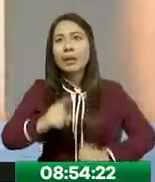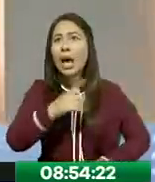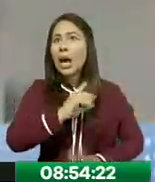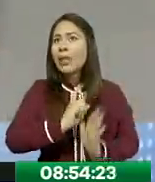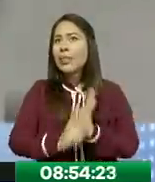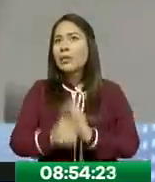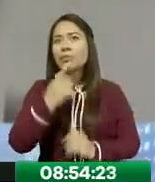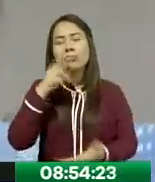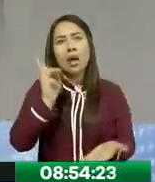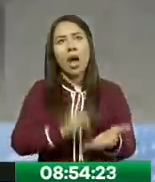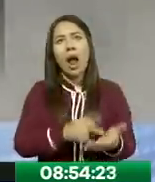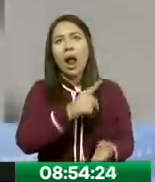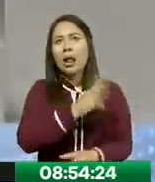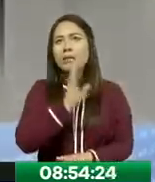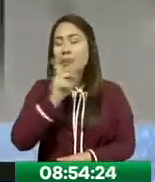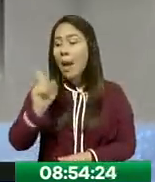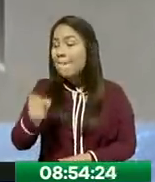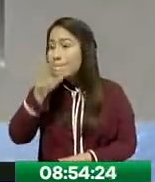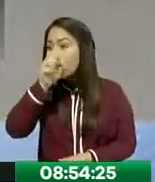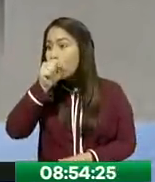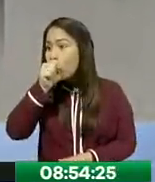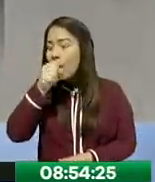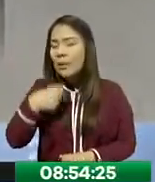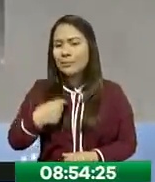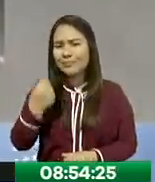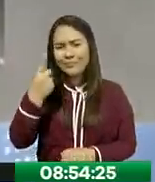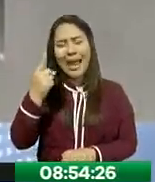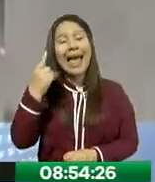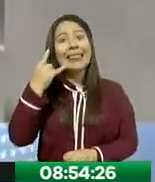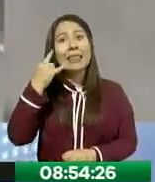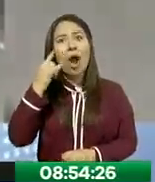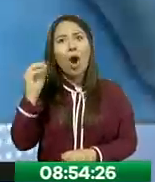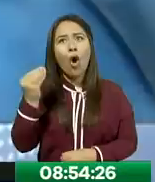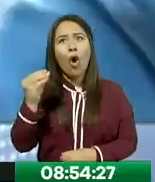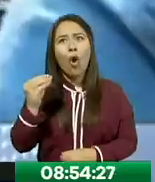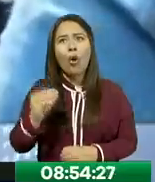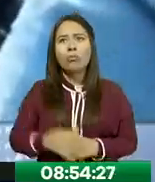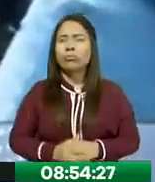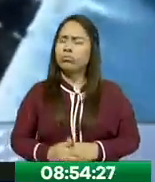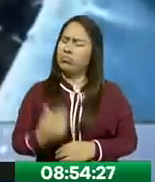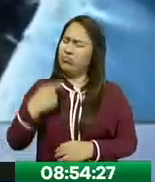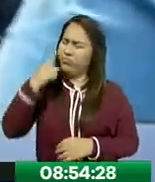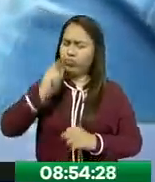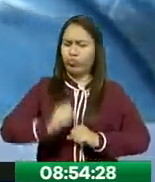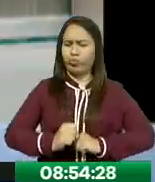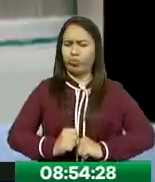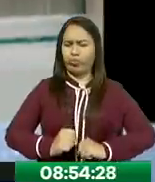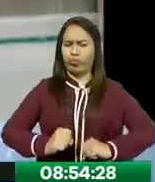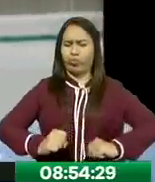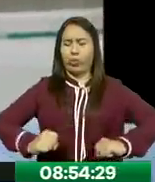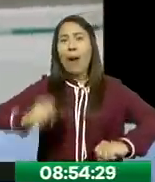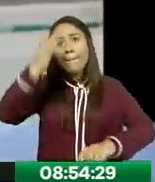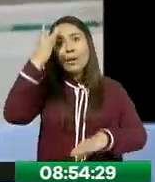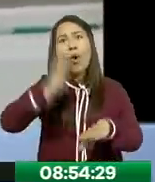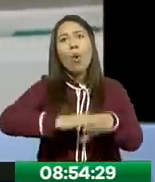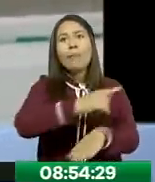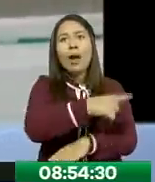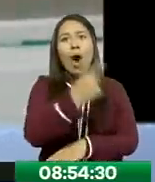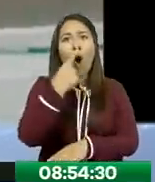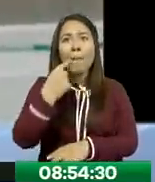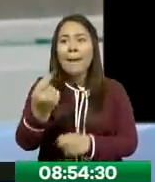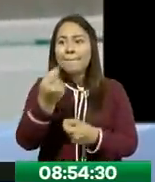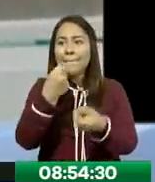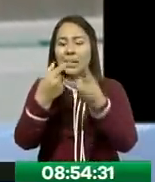tenido amenazada a la niña de muerte. Nos empezamos a dar cuenta porque ella empezó a tomar una contextura un poco gruesita y había sido porque este tipo le había estado